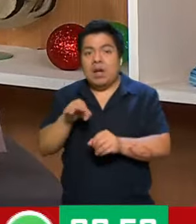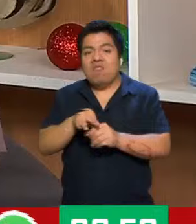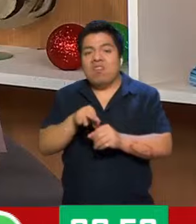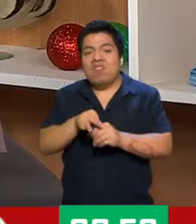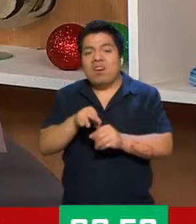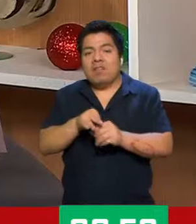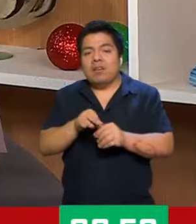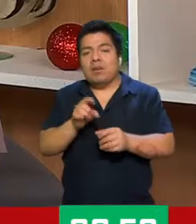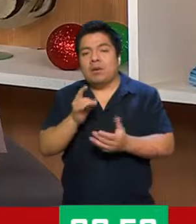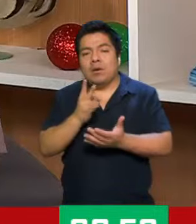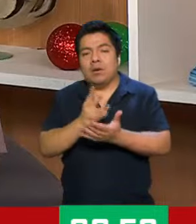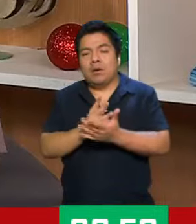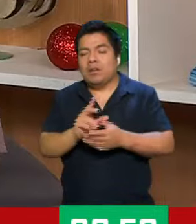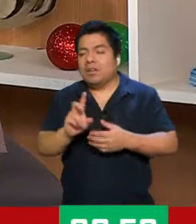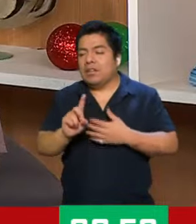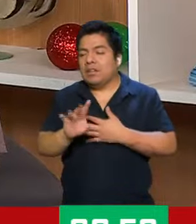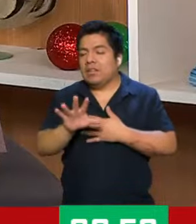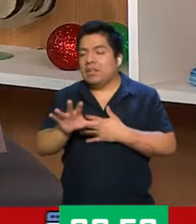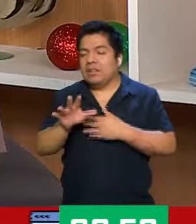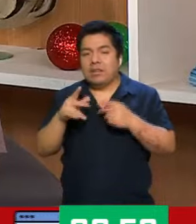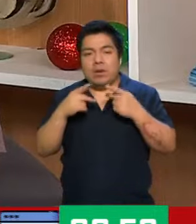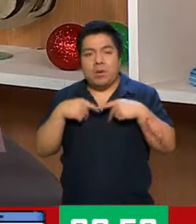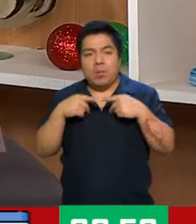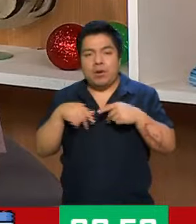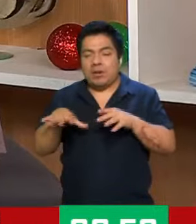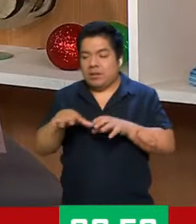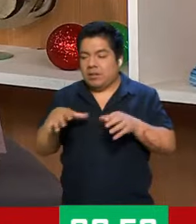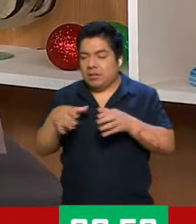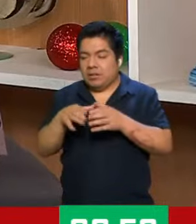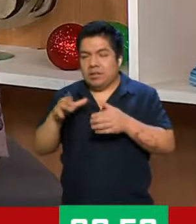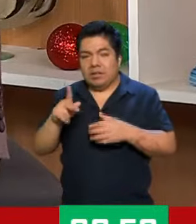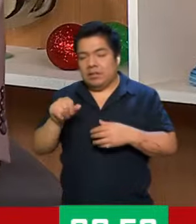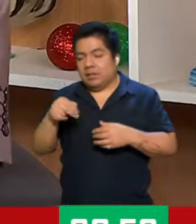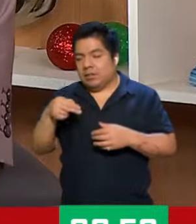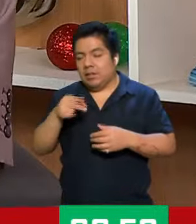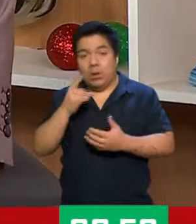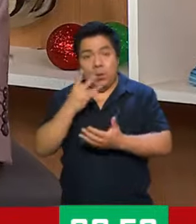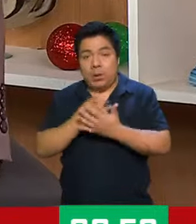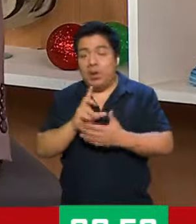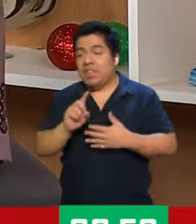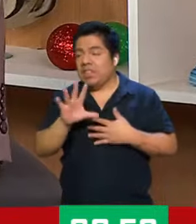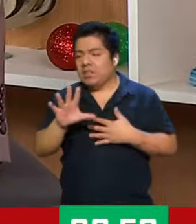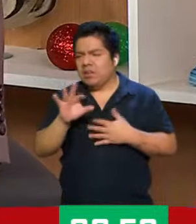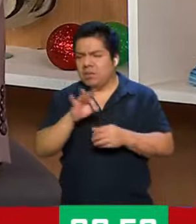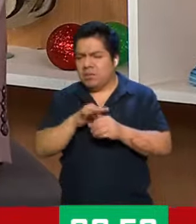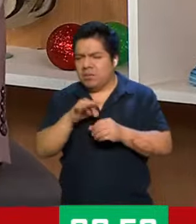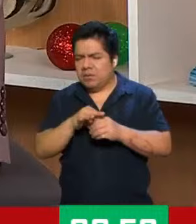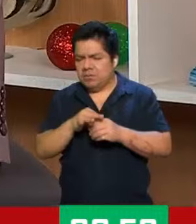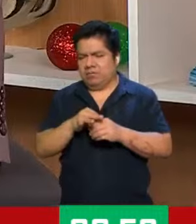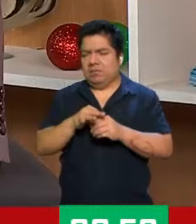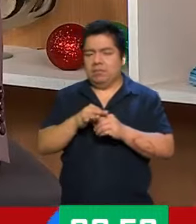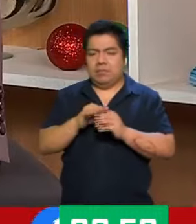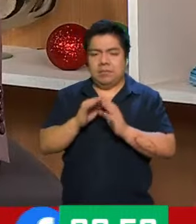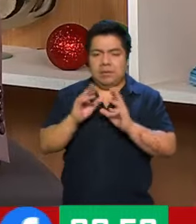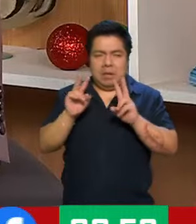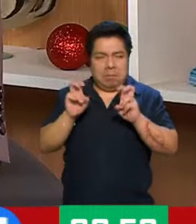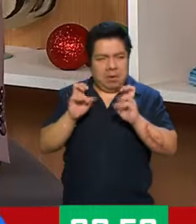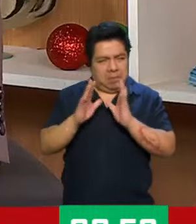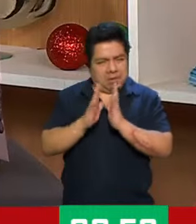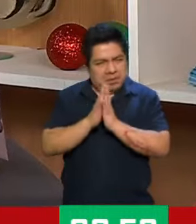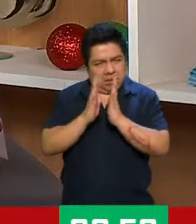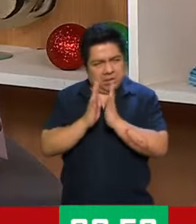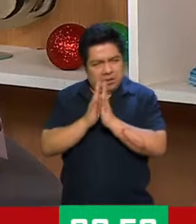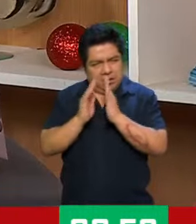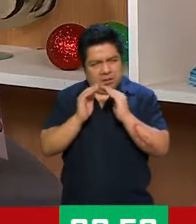el 35% de militantes panistas. ¡Híjole! Es una elección democrática, entonces hay